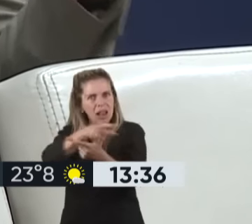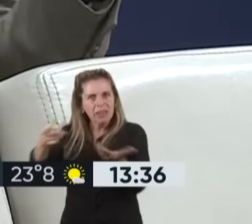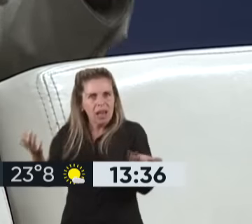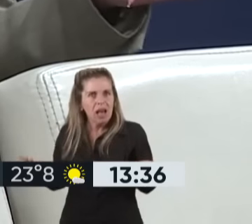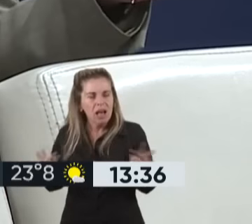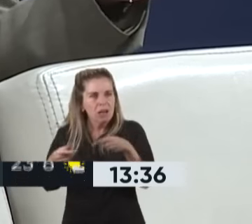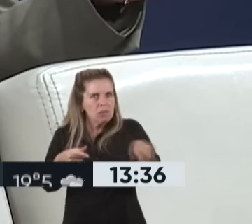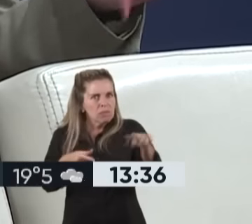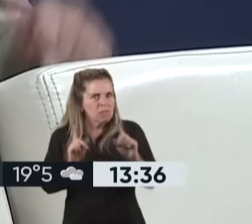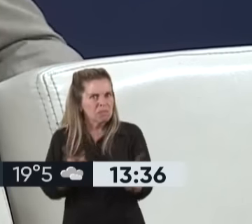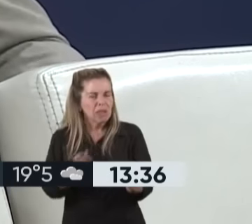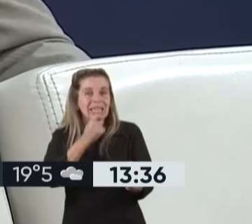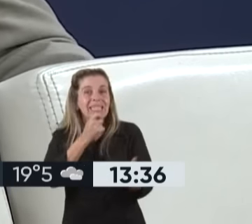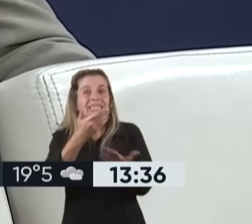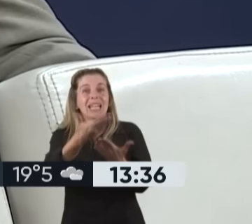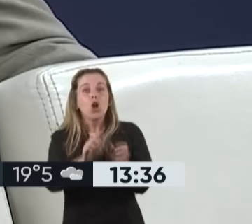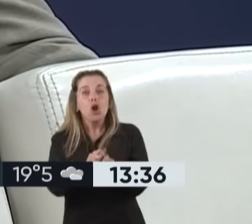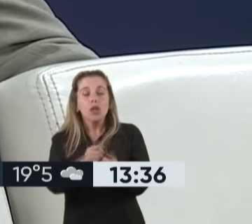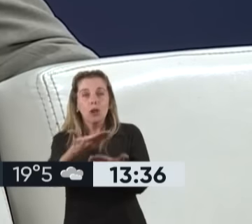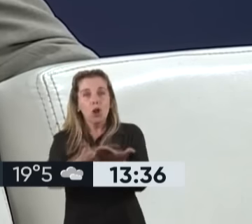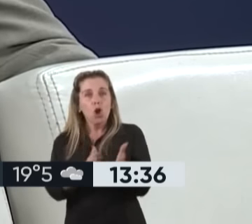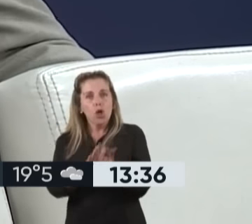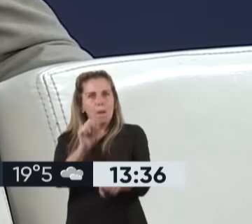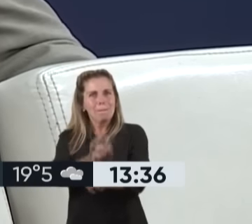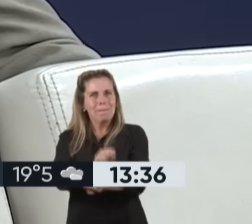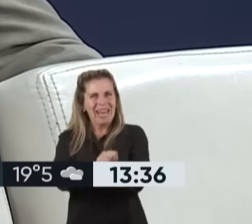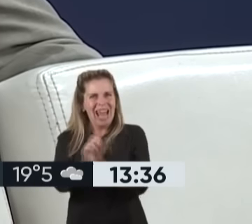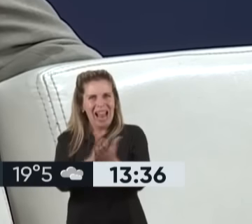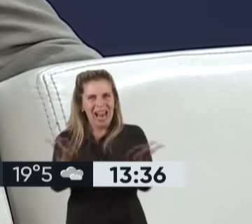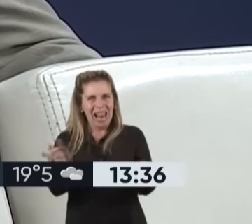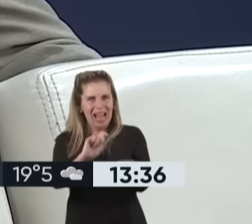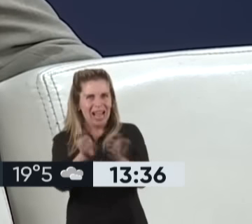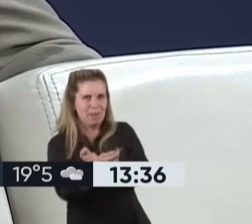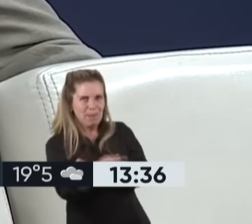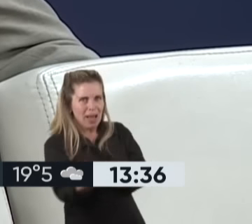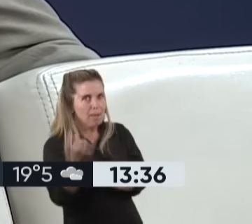si cambiamos la reforma penal, un tema central es nombrar a